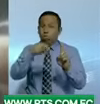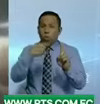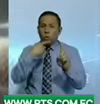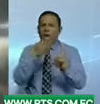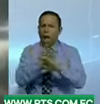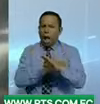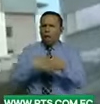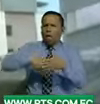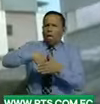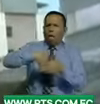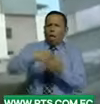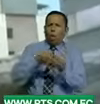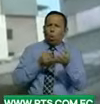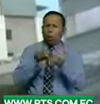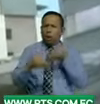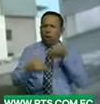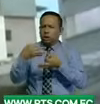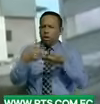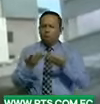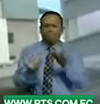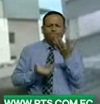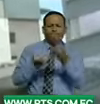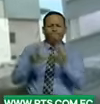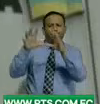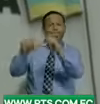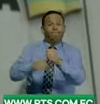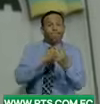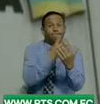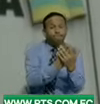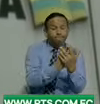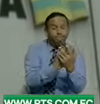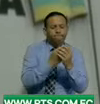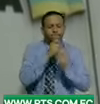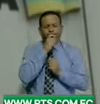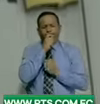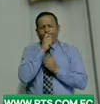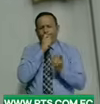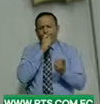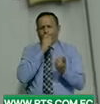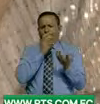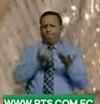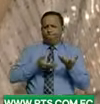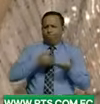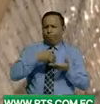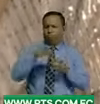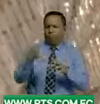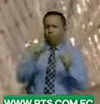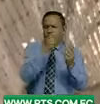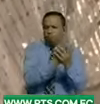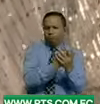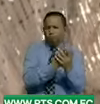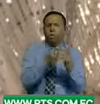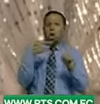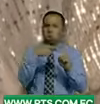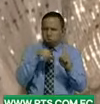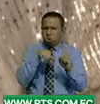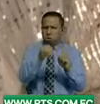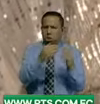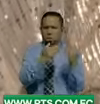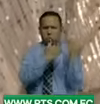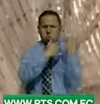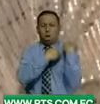de la justicia. Con esto se analizan varios escenarios para ocupar esa vacante temporal. Que sigue siendo vocal,